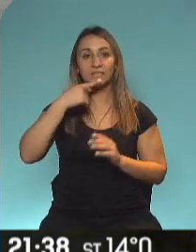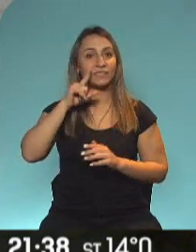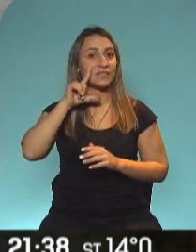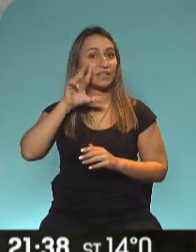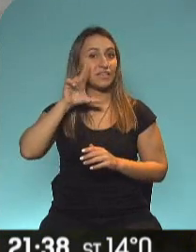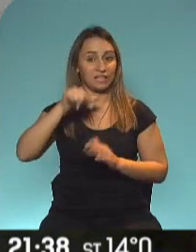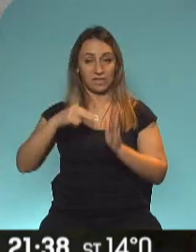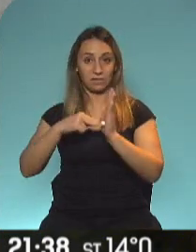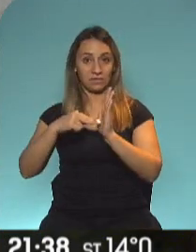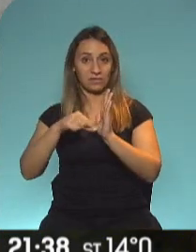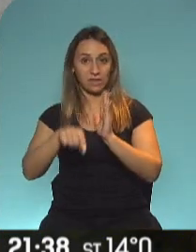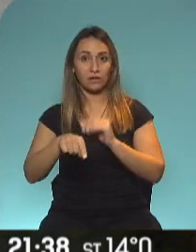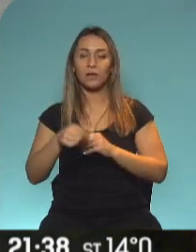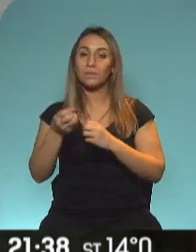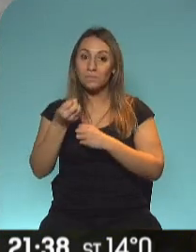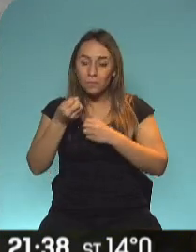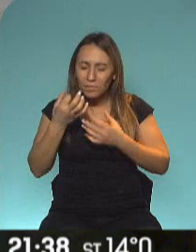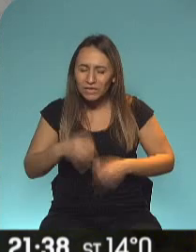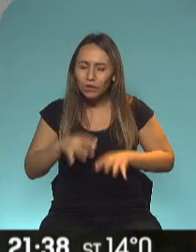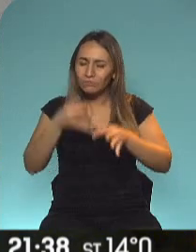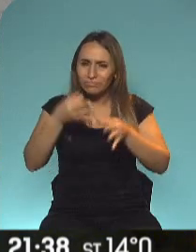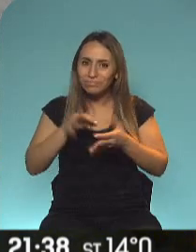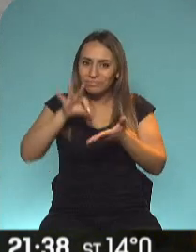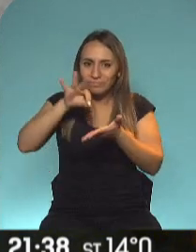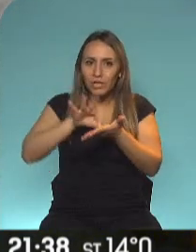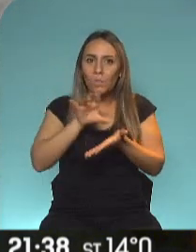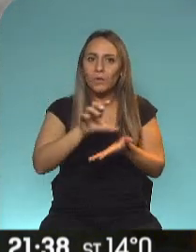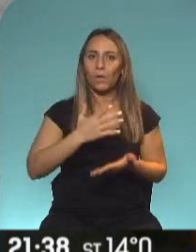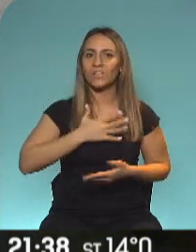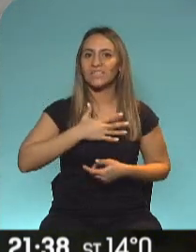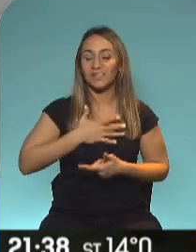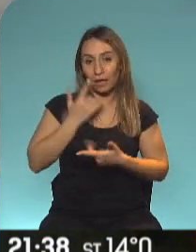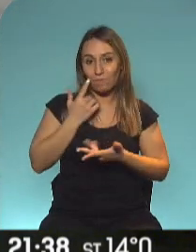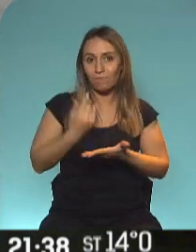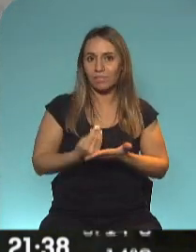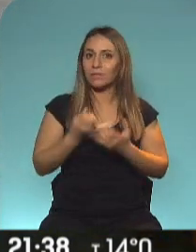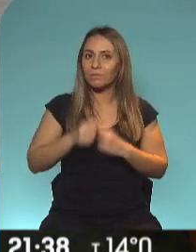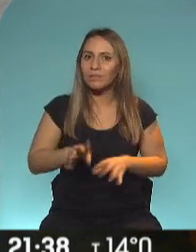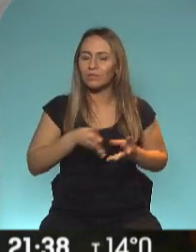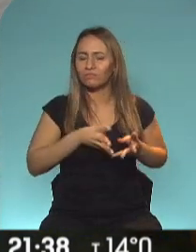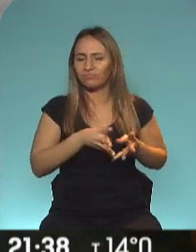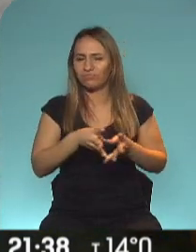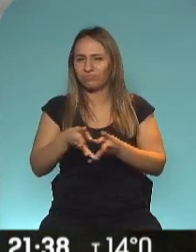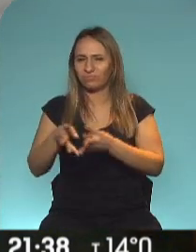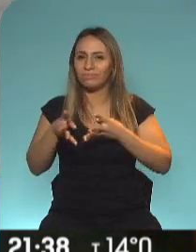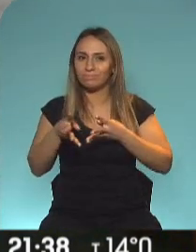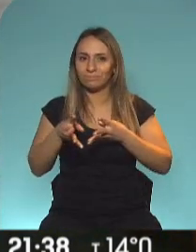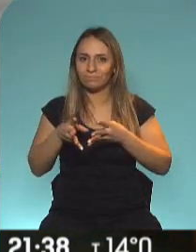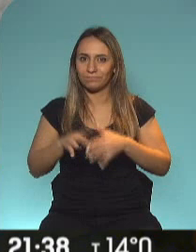empezaron en mi provincia. La primera salió en mi provincia. Esta es la